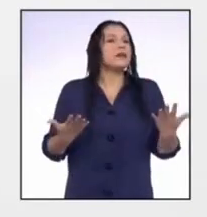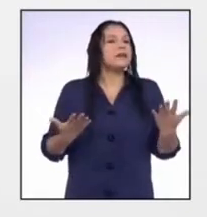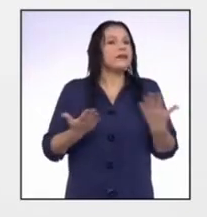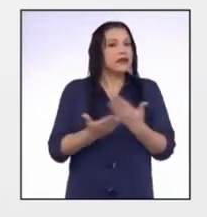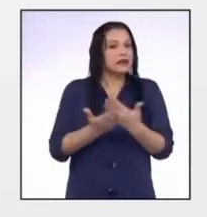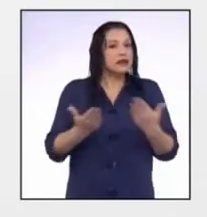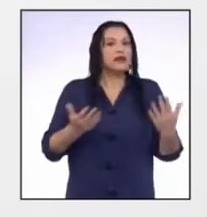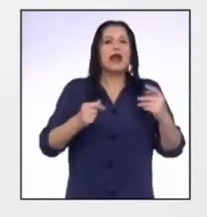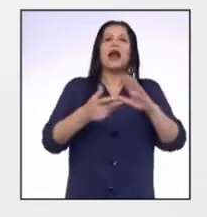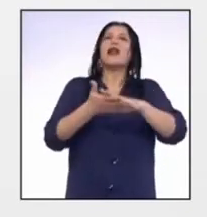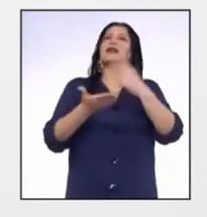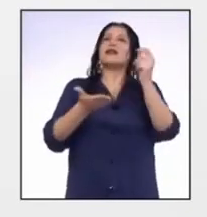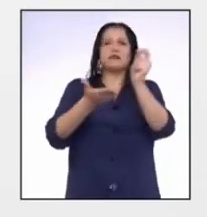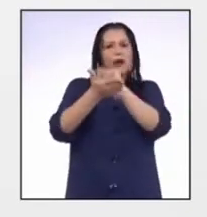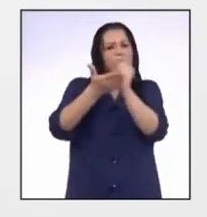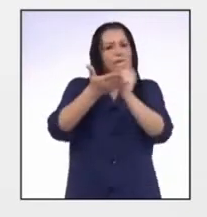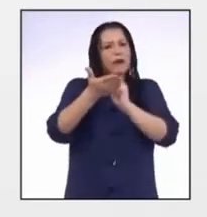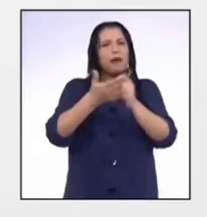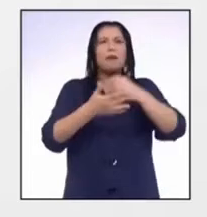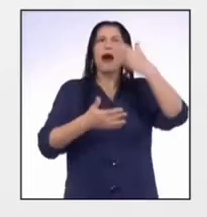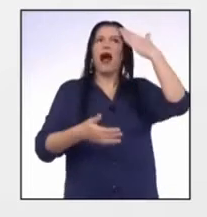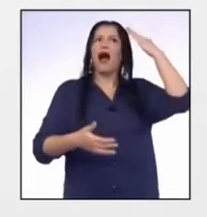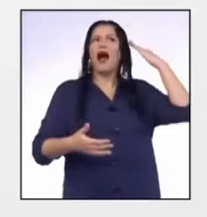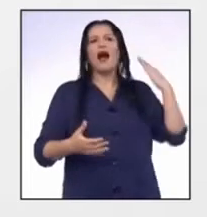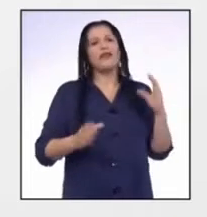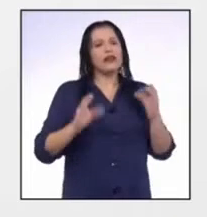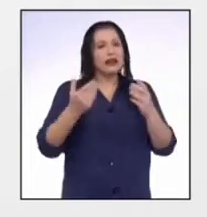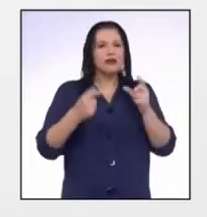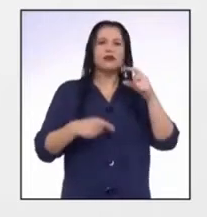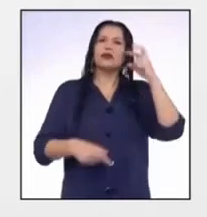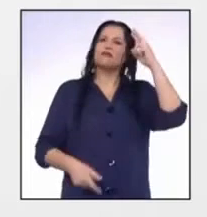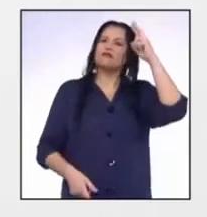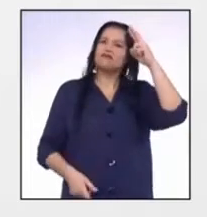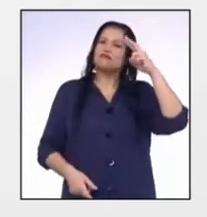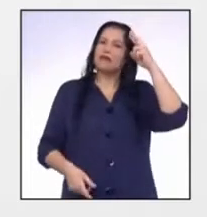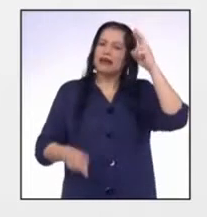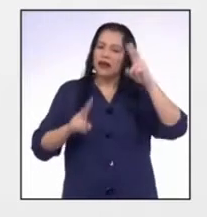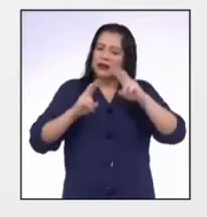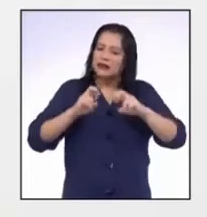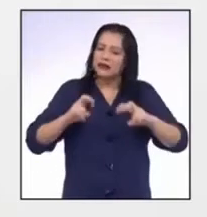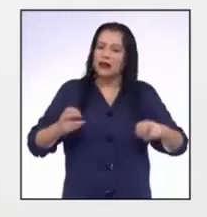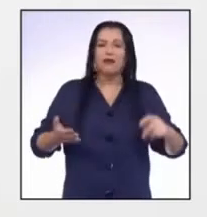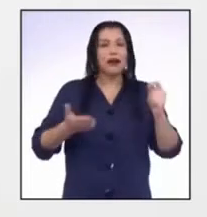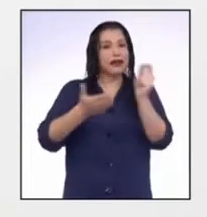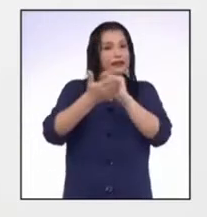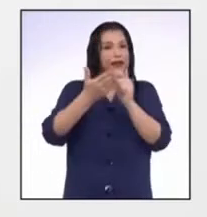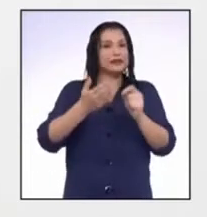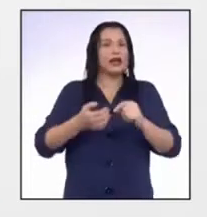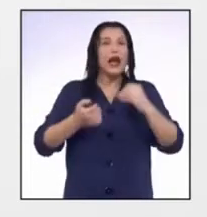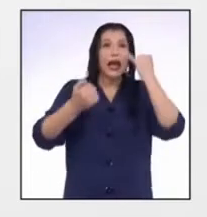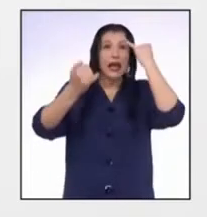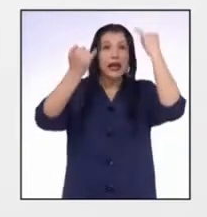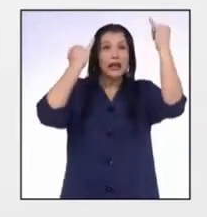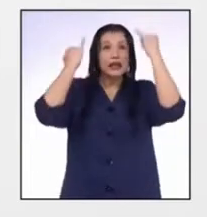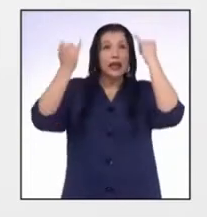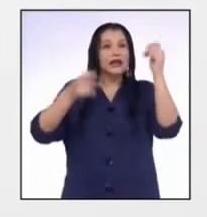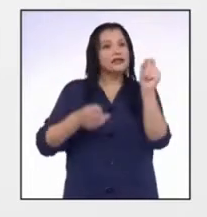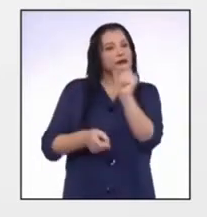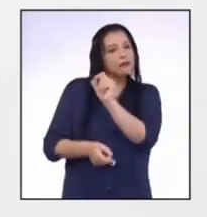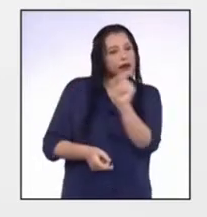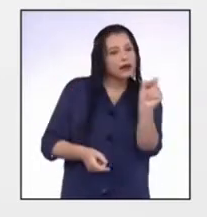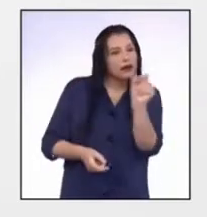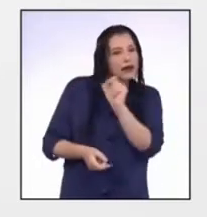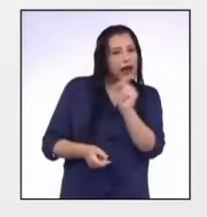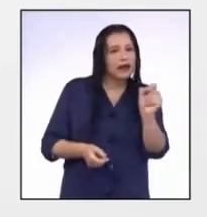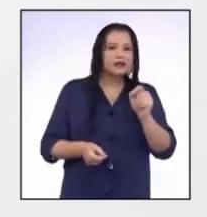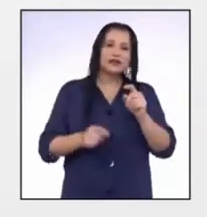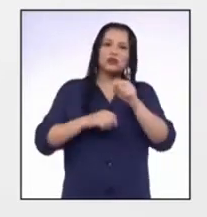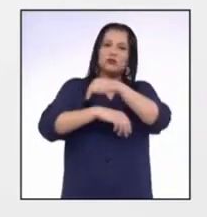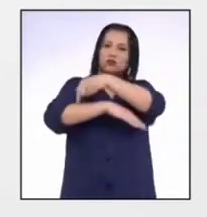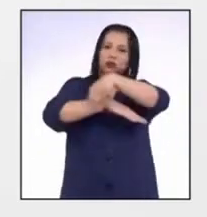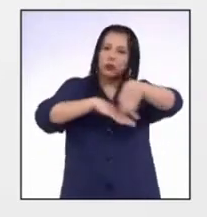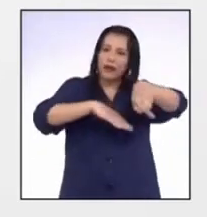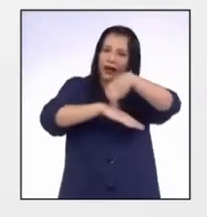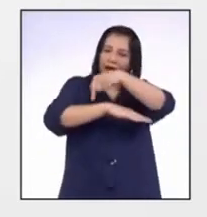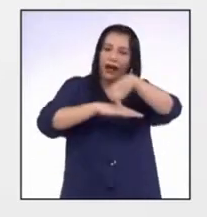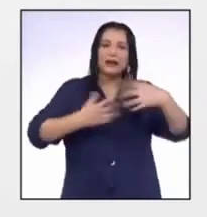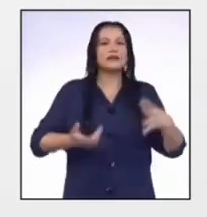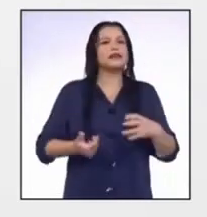las anotaciones que hiciste mientras analizaban ese texto, las ideas que resaltaste,